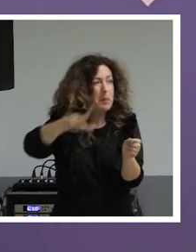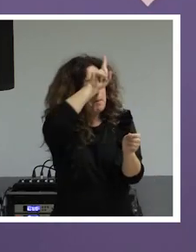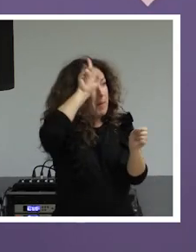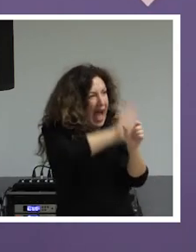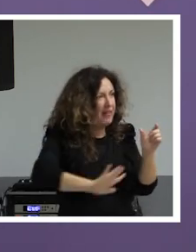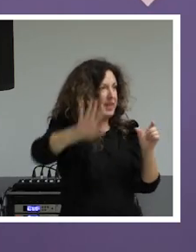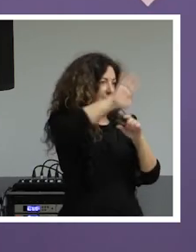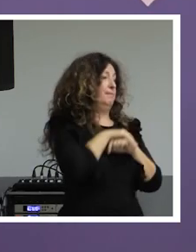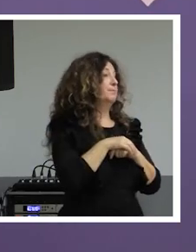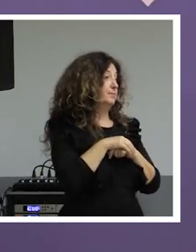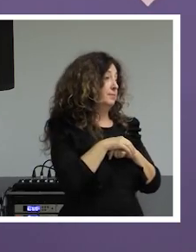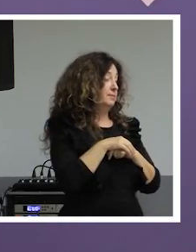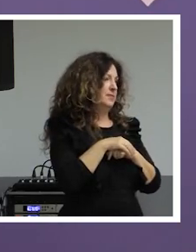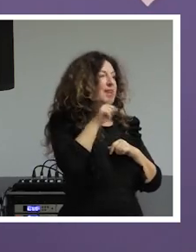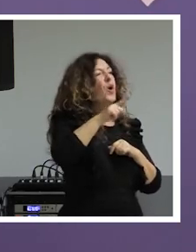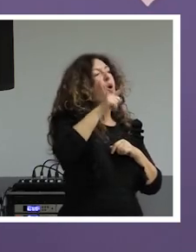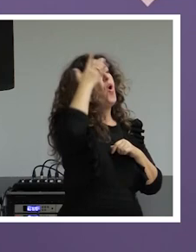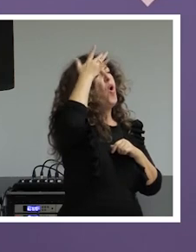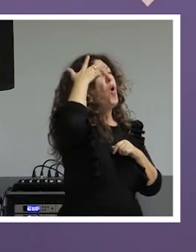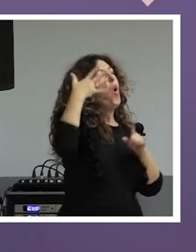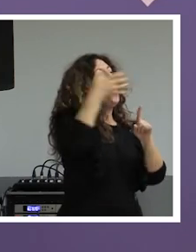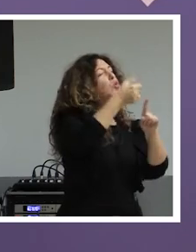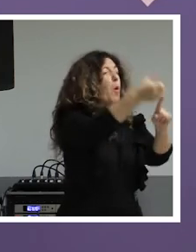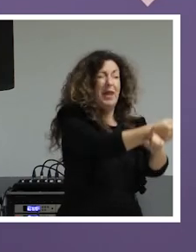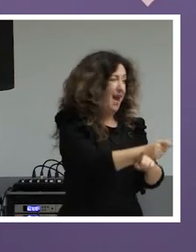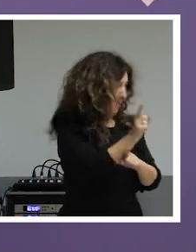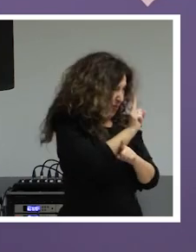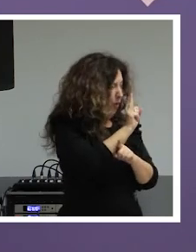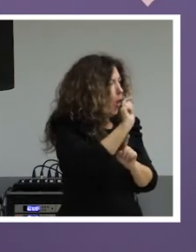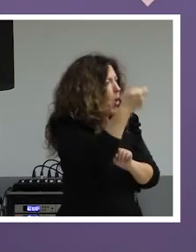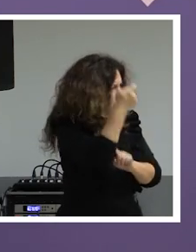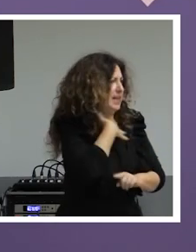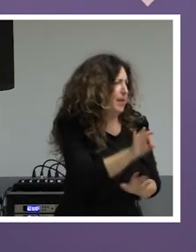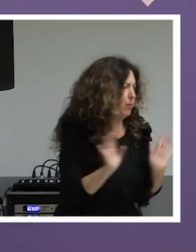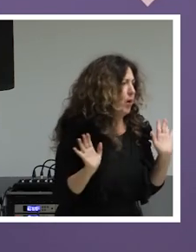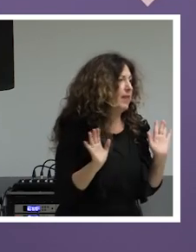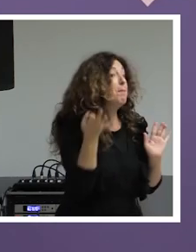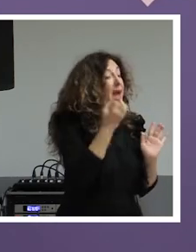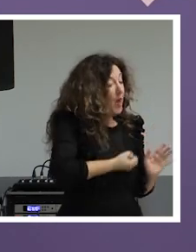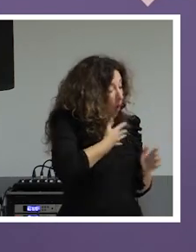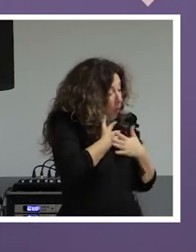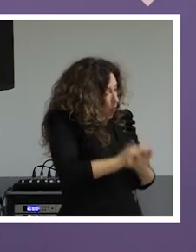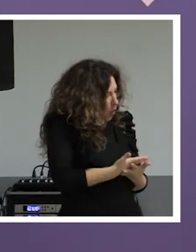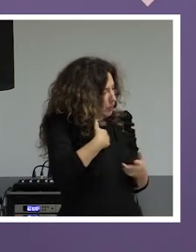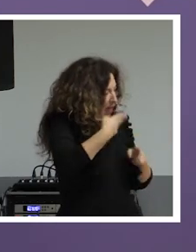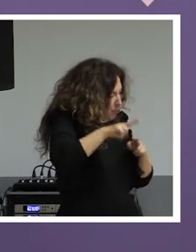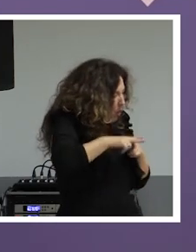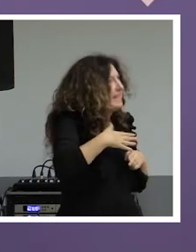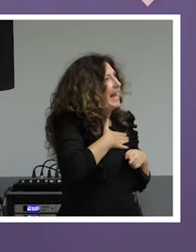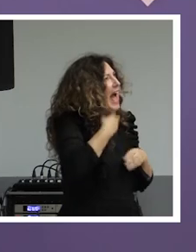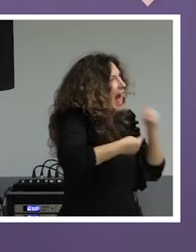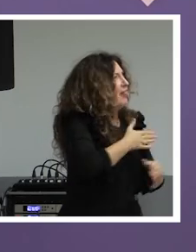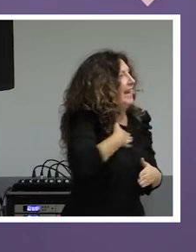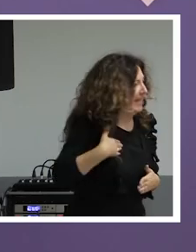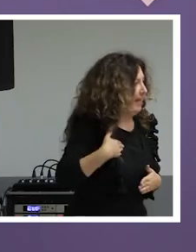con más recursos conseguir pequeños ayuntamientos en los distritos de la ciudad